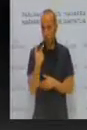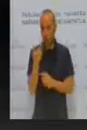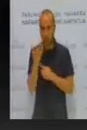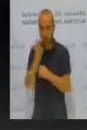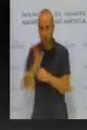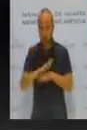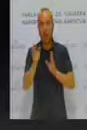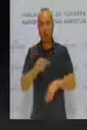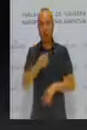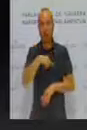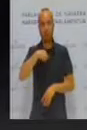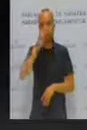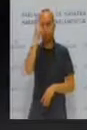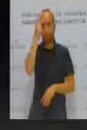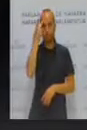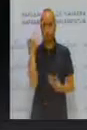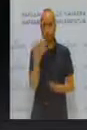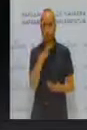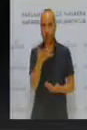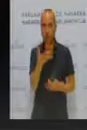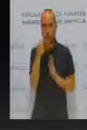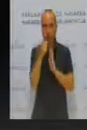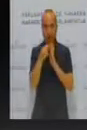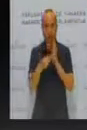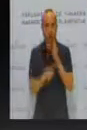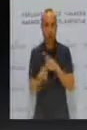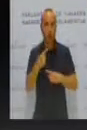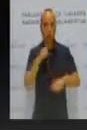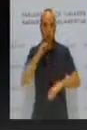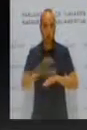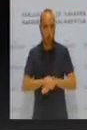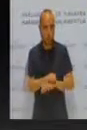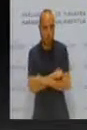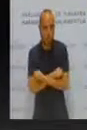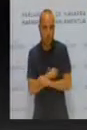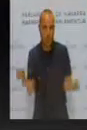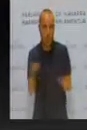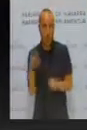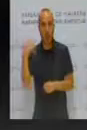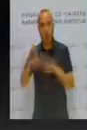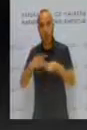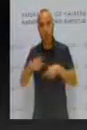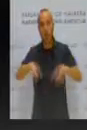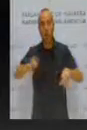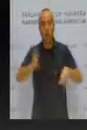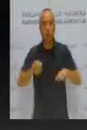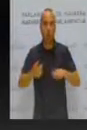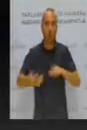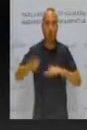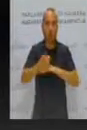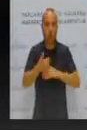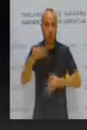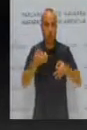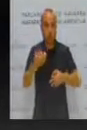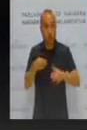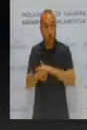rectificar porque había requisitos de imposible cumplimiento, y el recurso que se presentó ante el Tribunal Superior de Justicia fue anterior a las